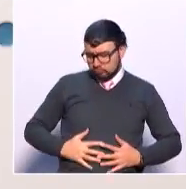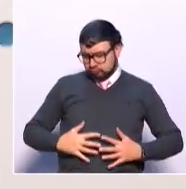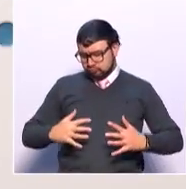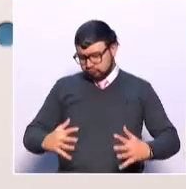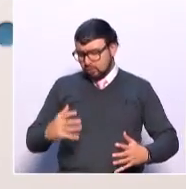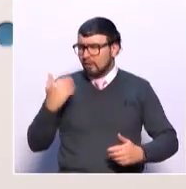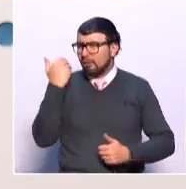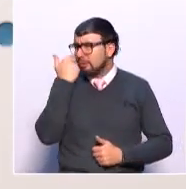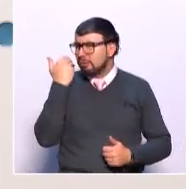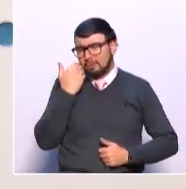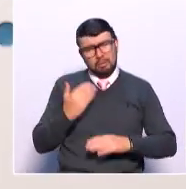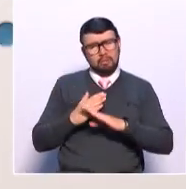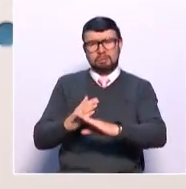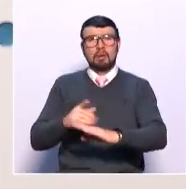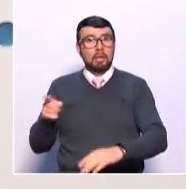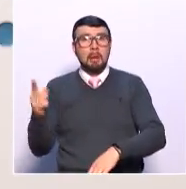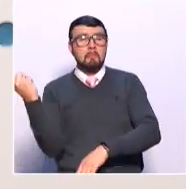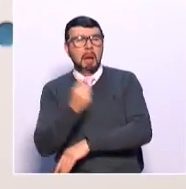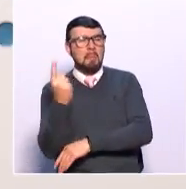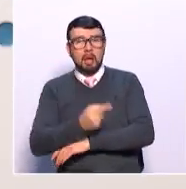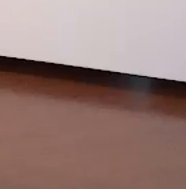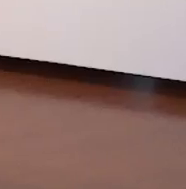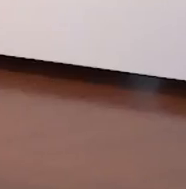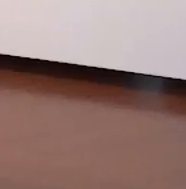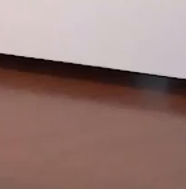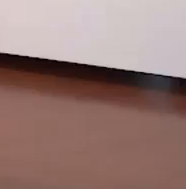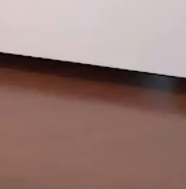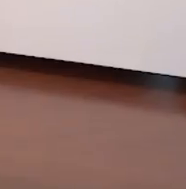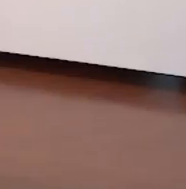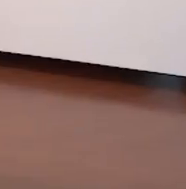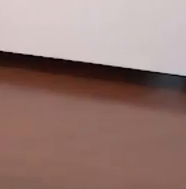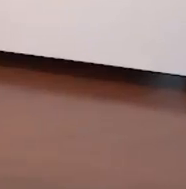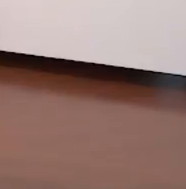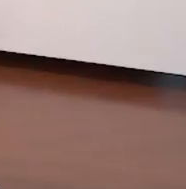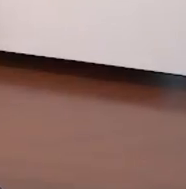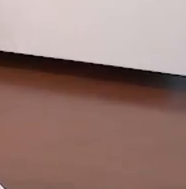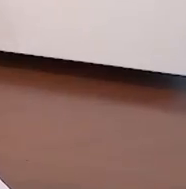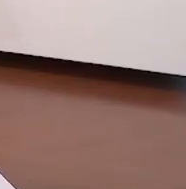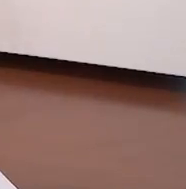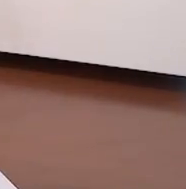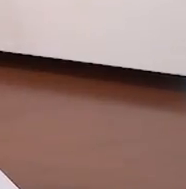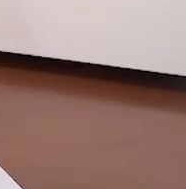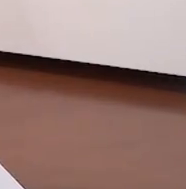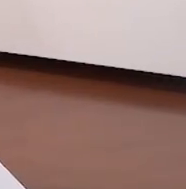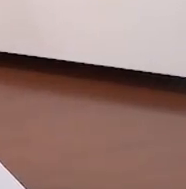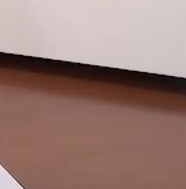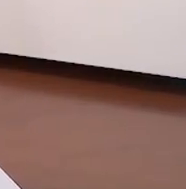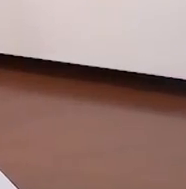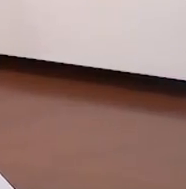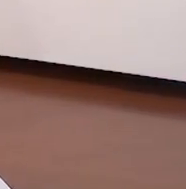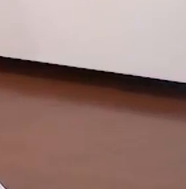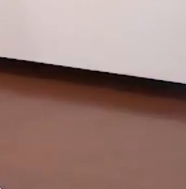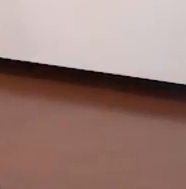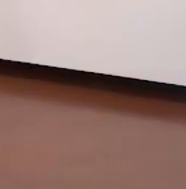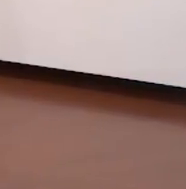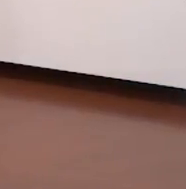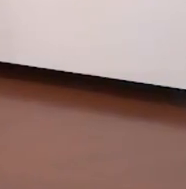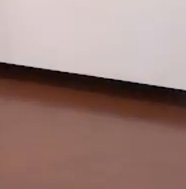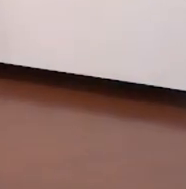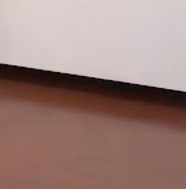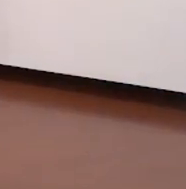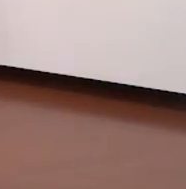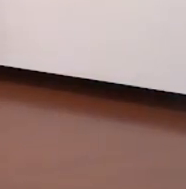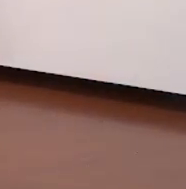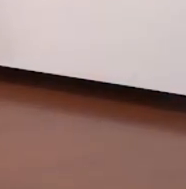tolero no tiene que tomar otra cosa perdona u otra cosa que le interrumpa también una cosa muy muy